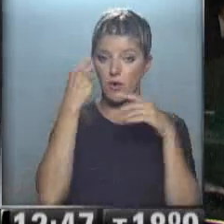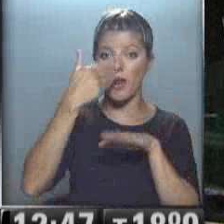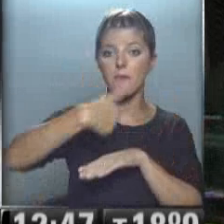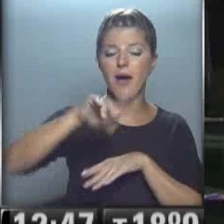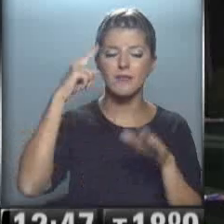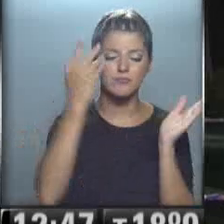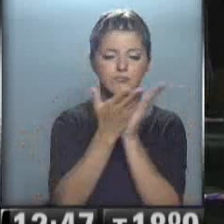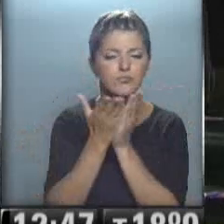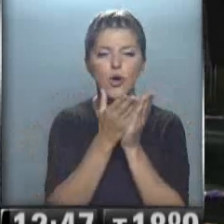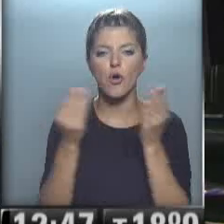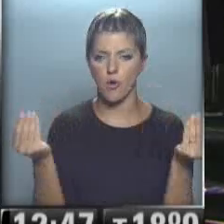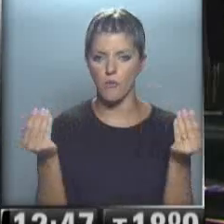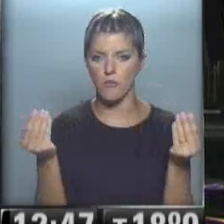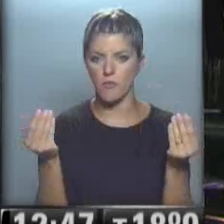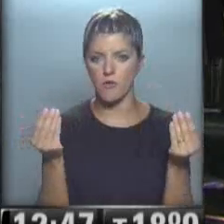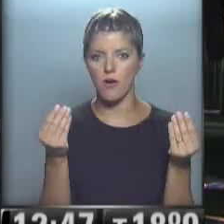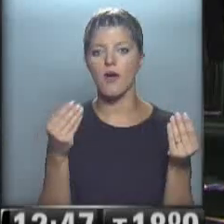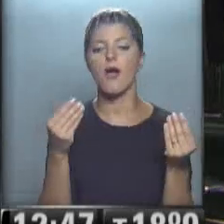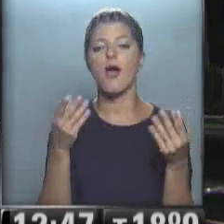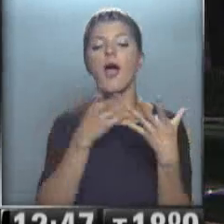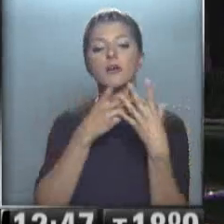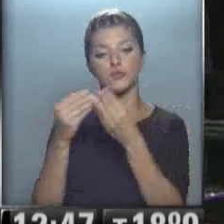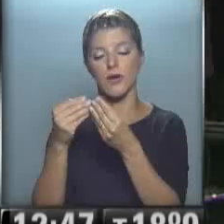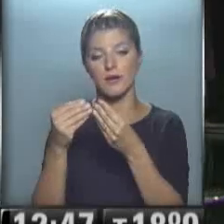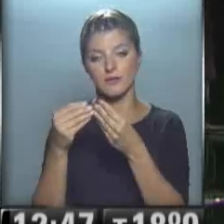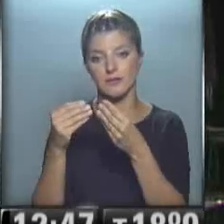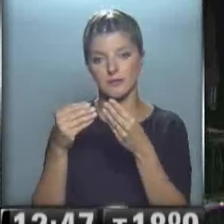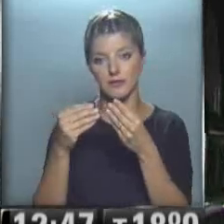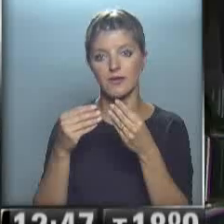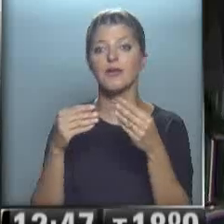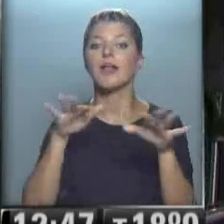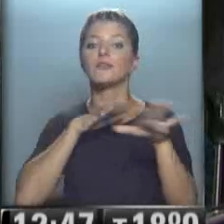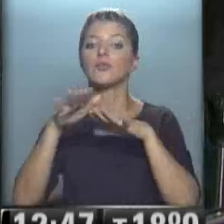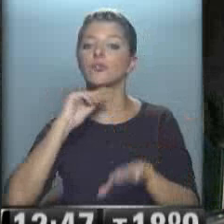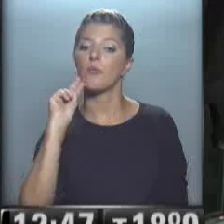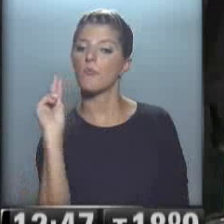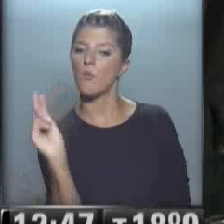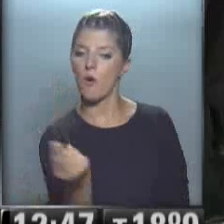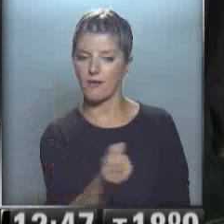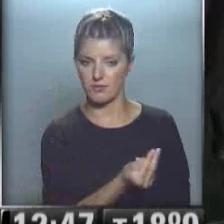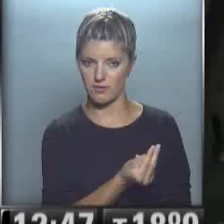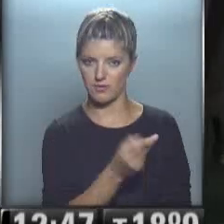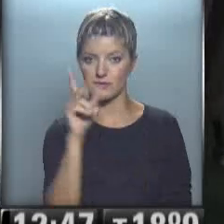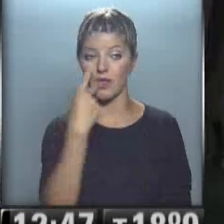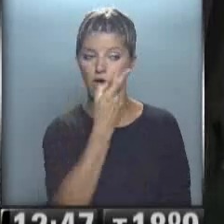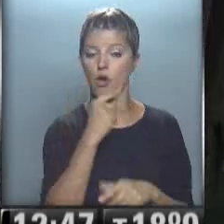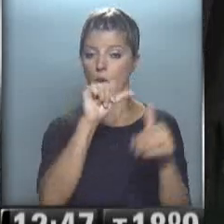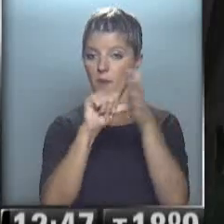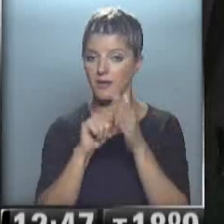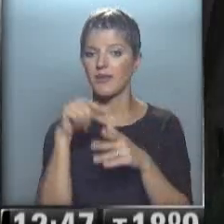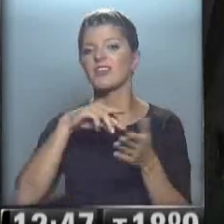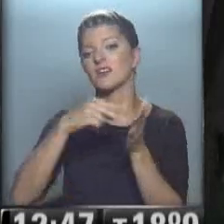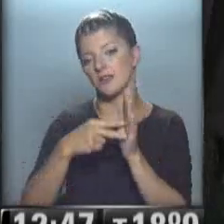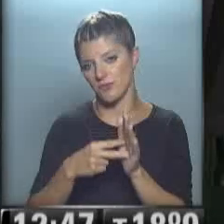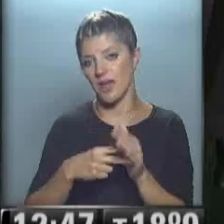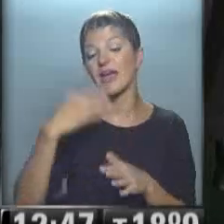Cómo ampliar la cooperación en la lucha contra el crimen transnacional esto leído correctamente significa que van